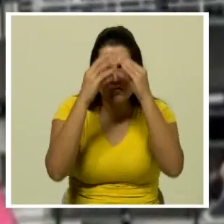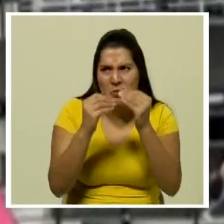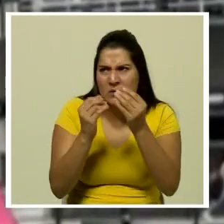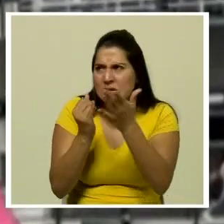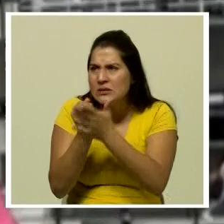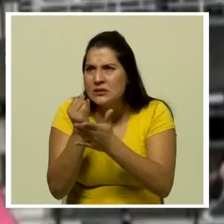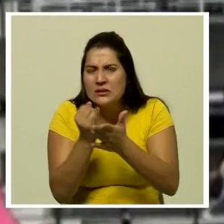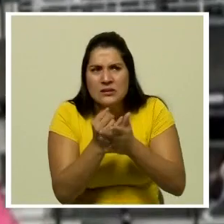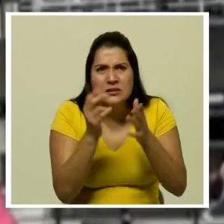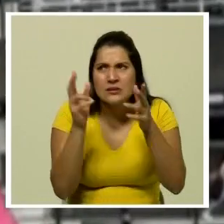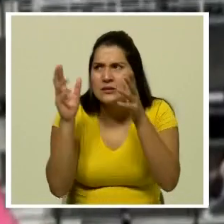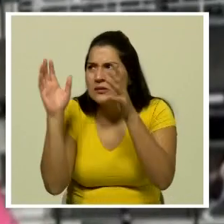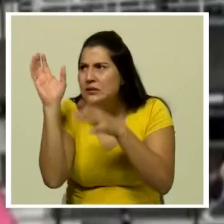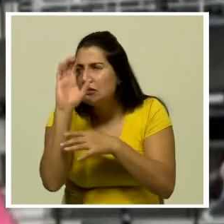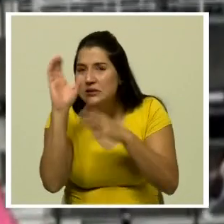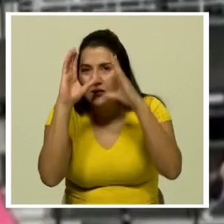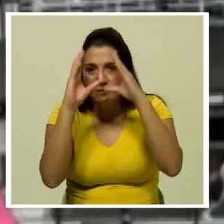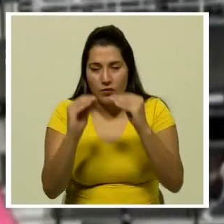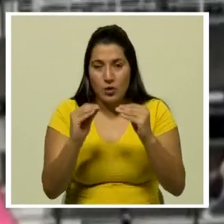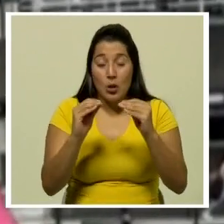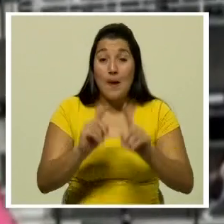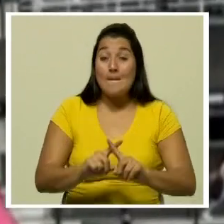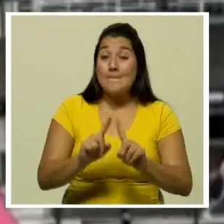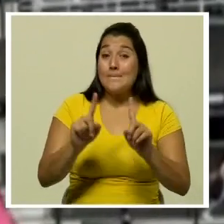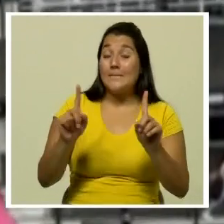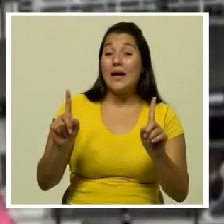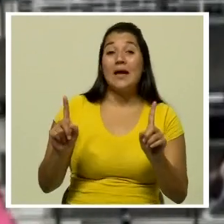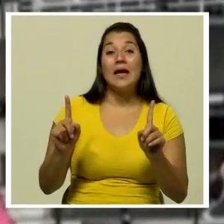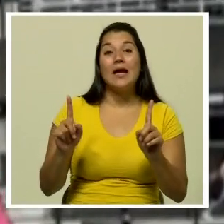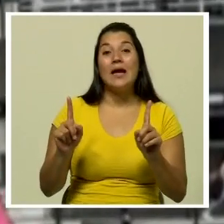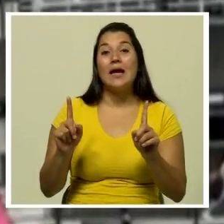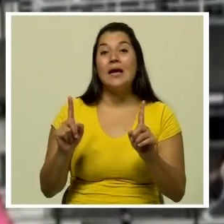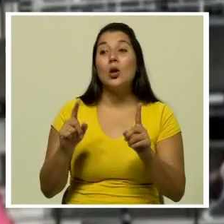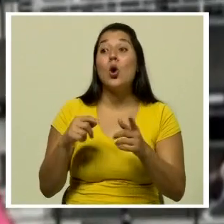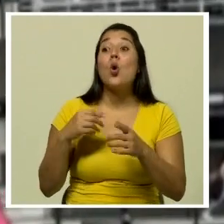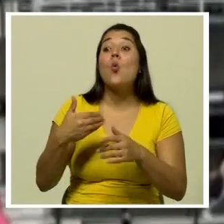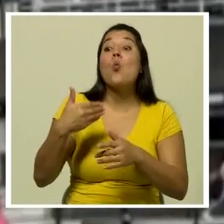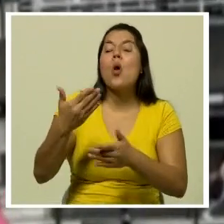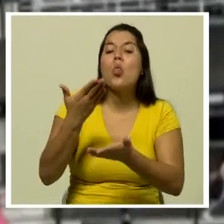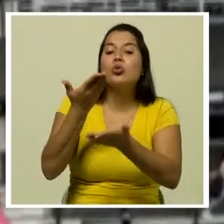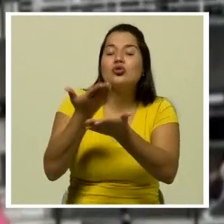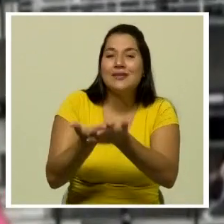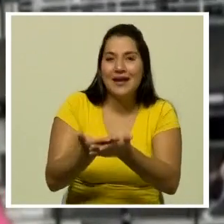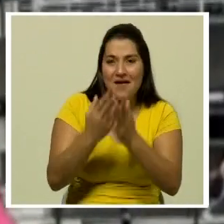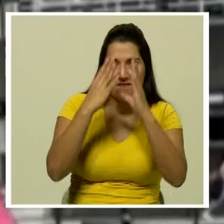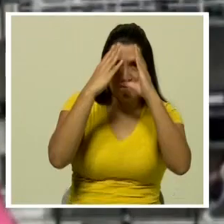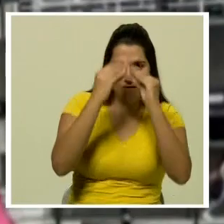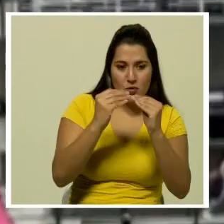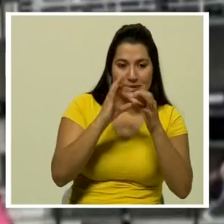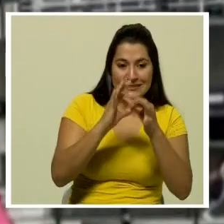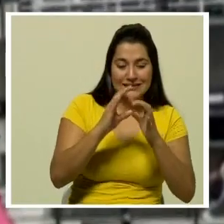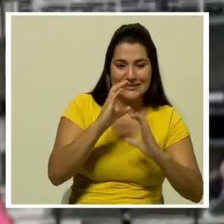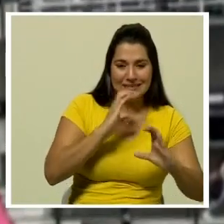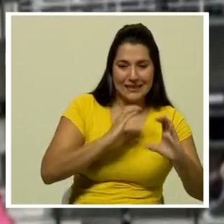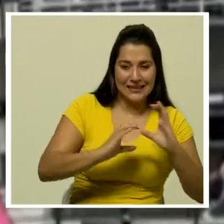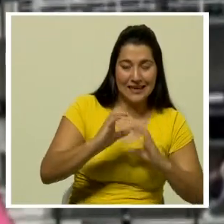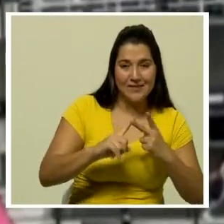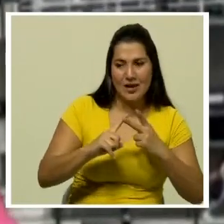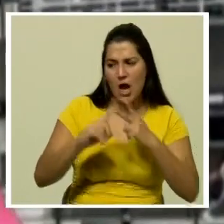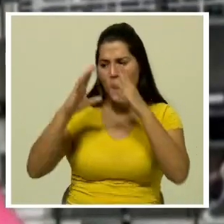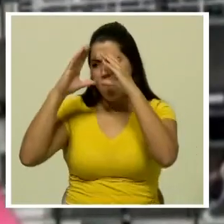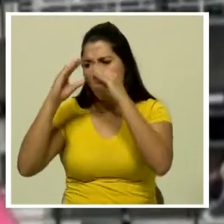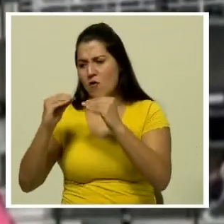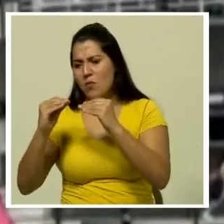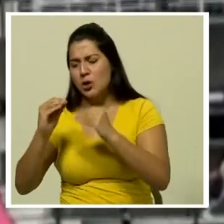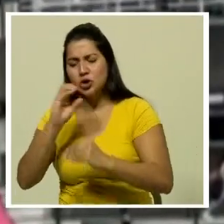problema es que conforme venía a cuenta gota la información científica y la información oficial de los organismos,